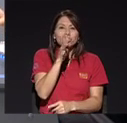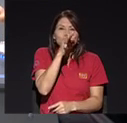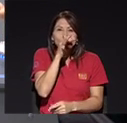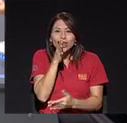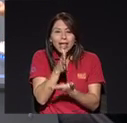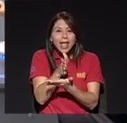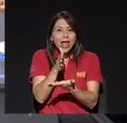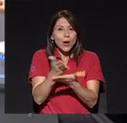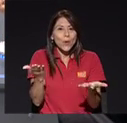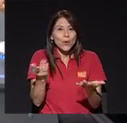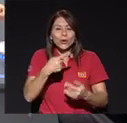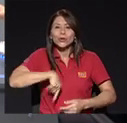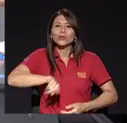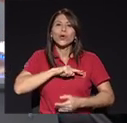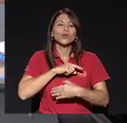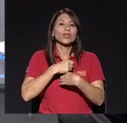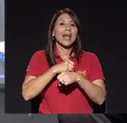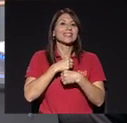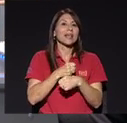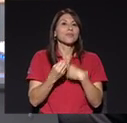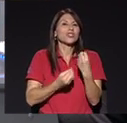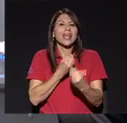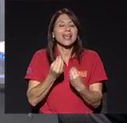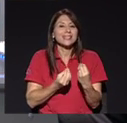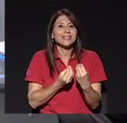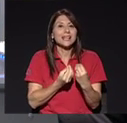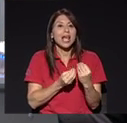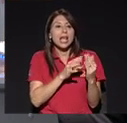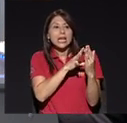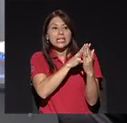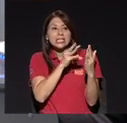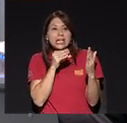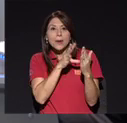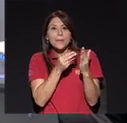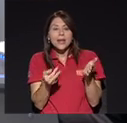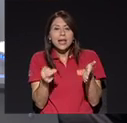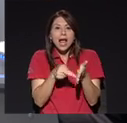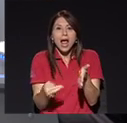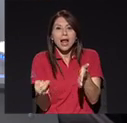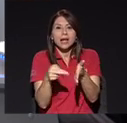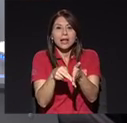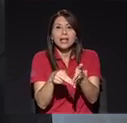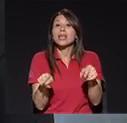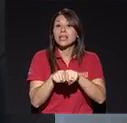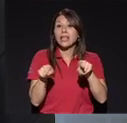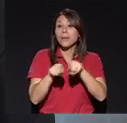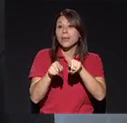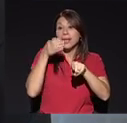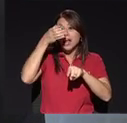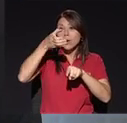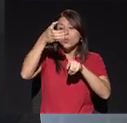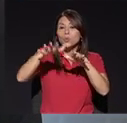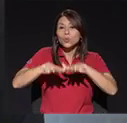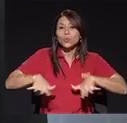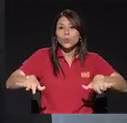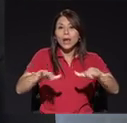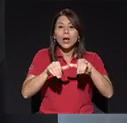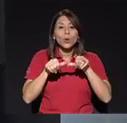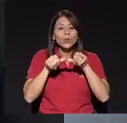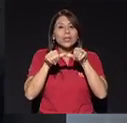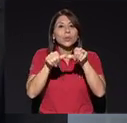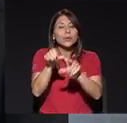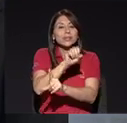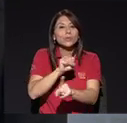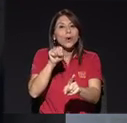Nosotros lo que hacemos es no solo replicar, sino que además sostenemos en la cultura validaciones que